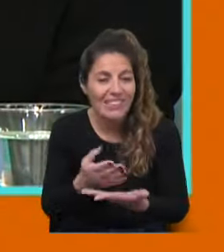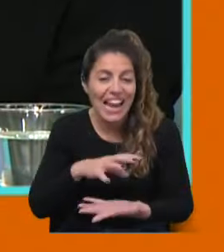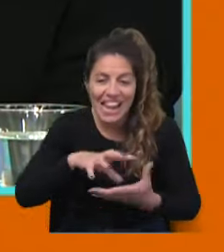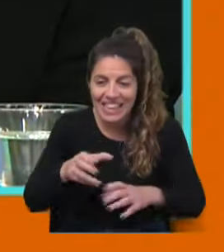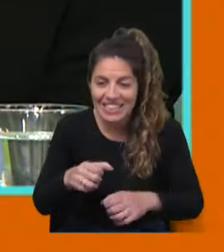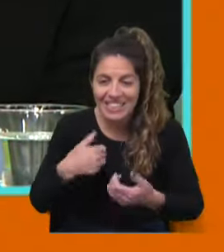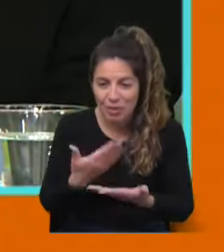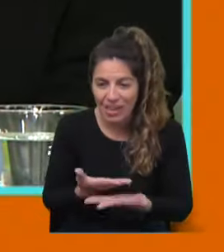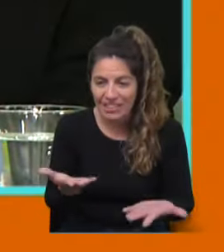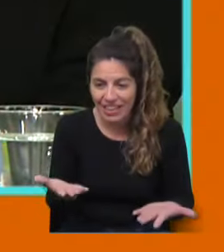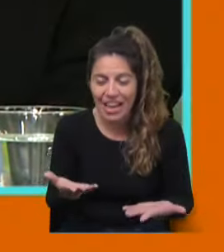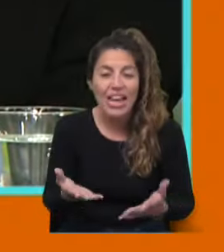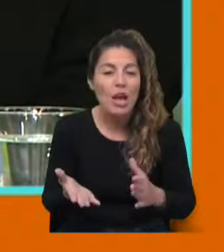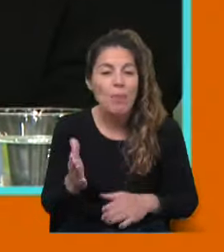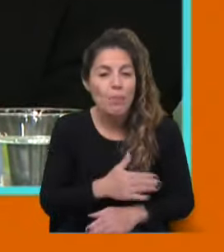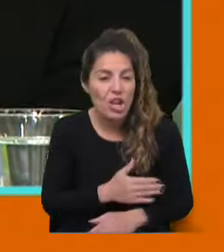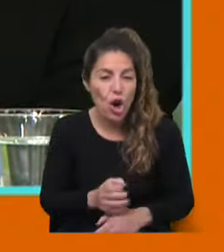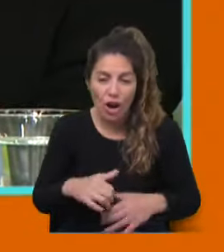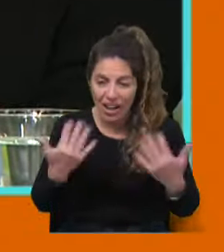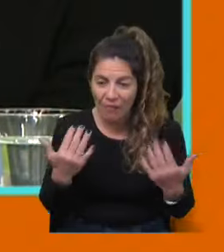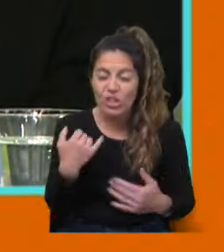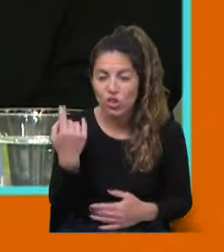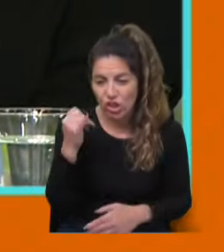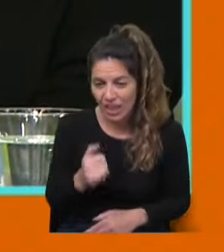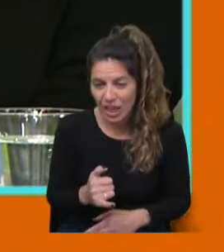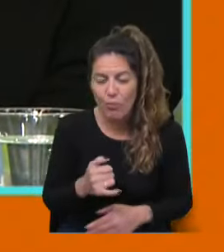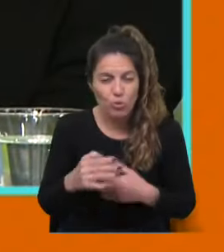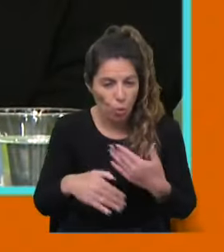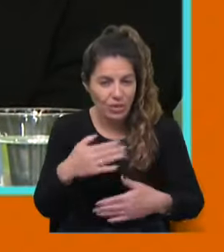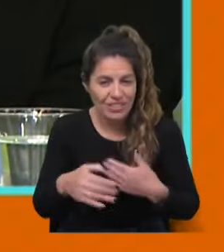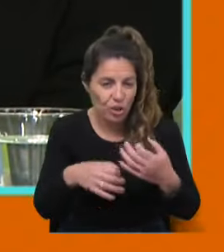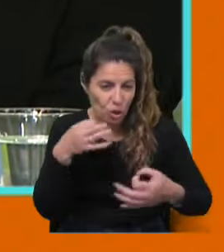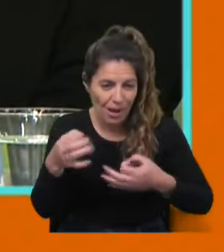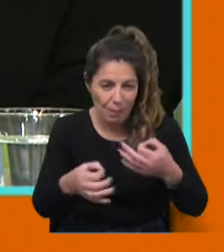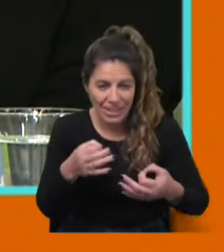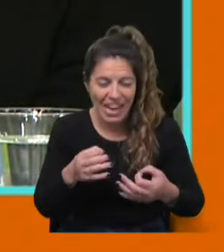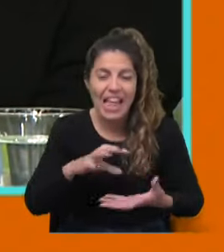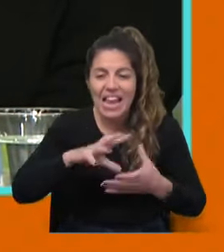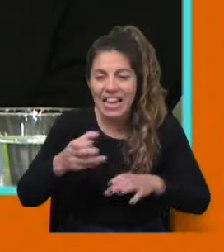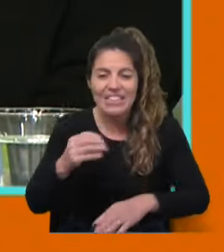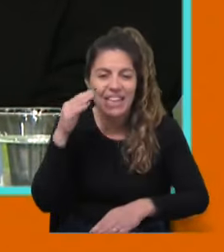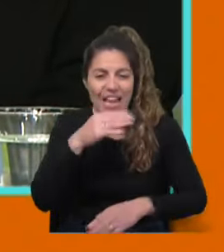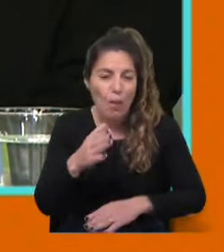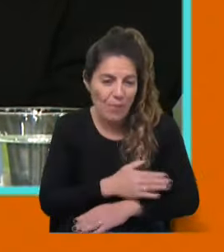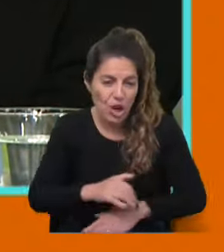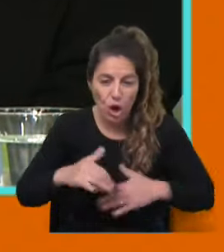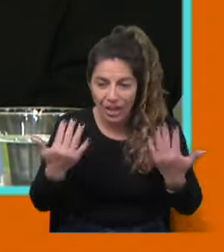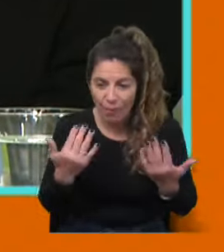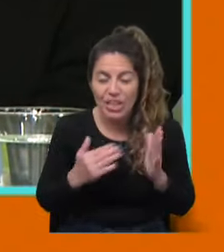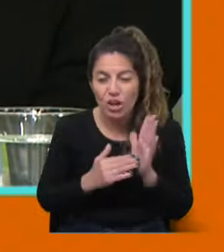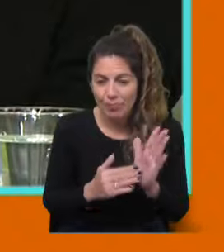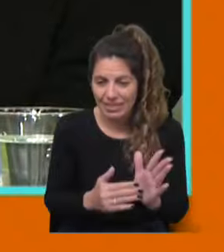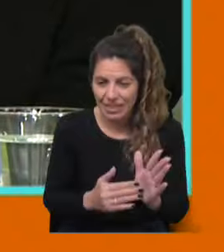que se plantea, que es mucho menos grave, y nosotros tenemos todo un desarrollo para explicar que la crisis de la caja es mucho menos grave de lo que la